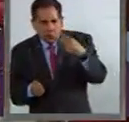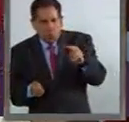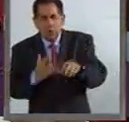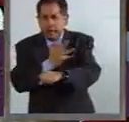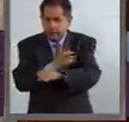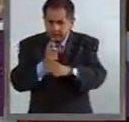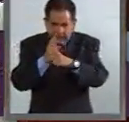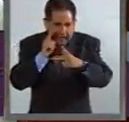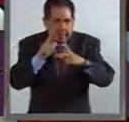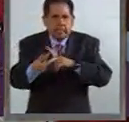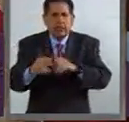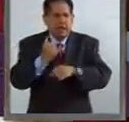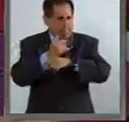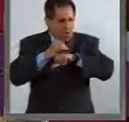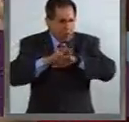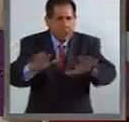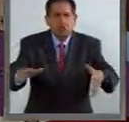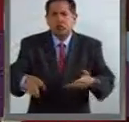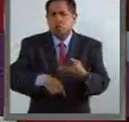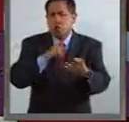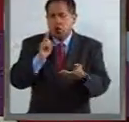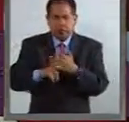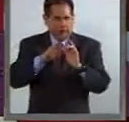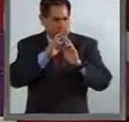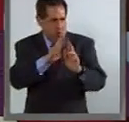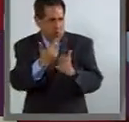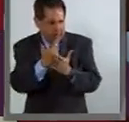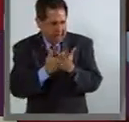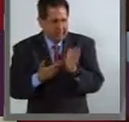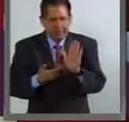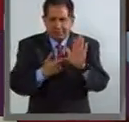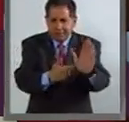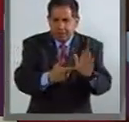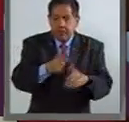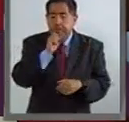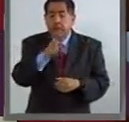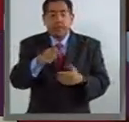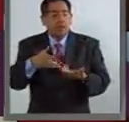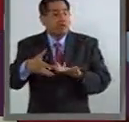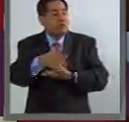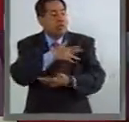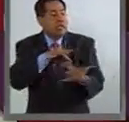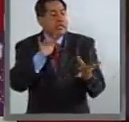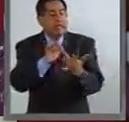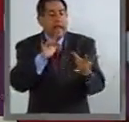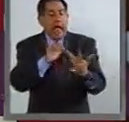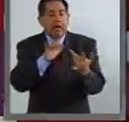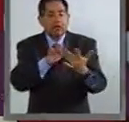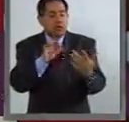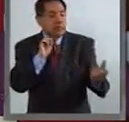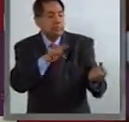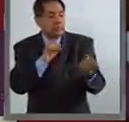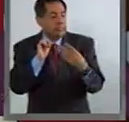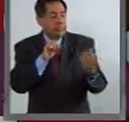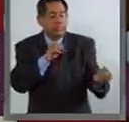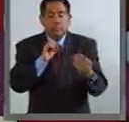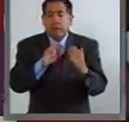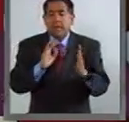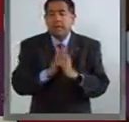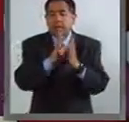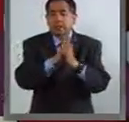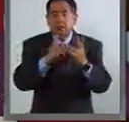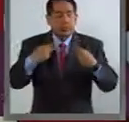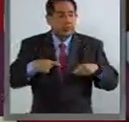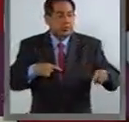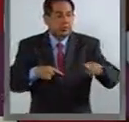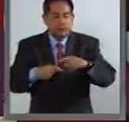transparencia, del acceso a la información, de la rendición de cuentas, pero de la interacción con la población, de la participación ciudadana. Y